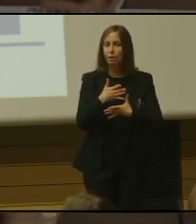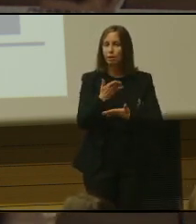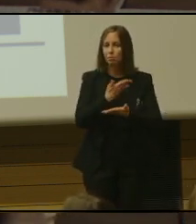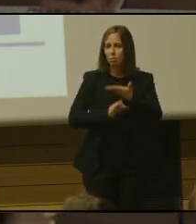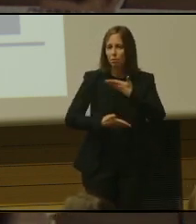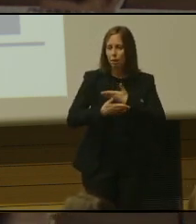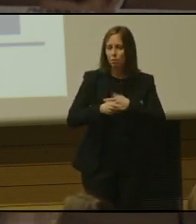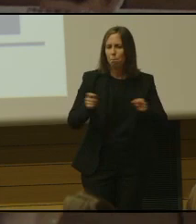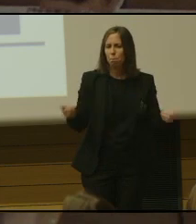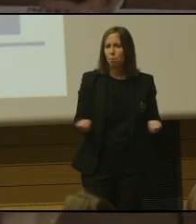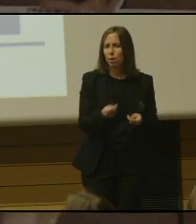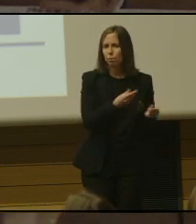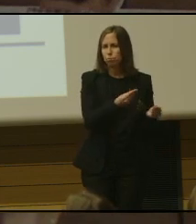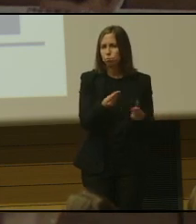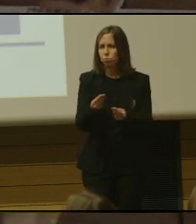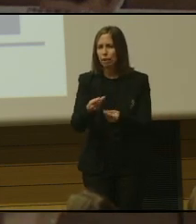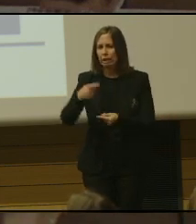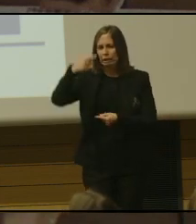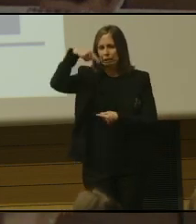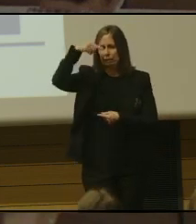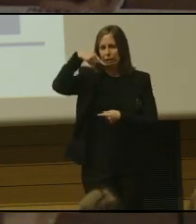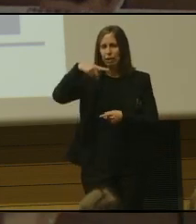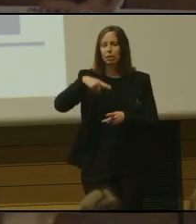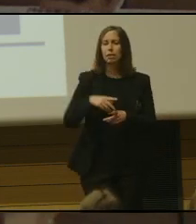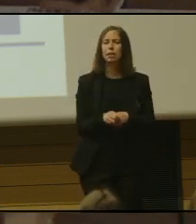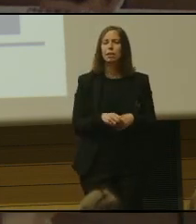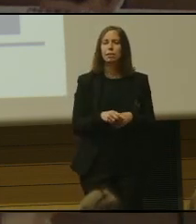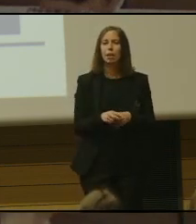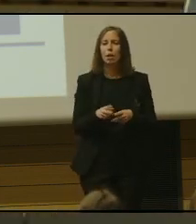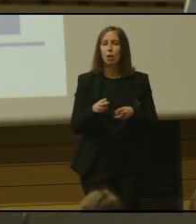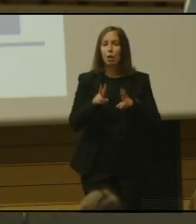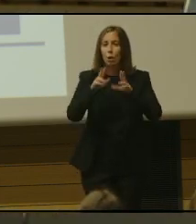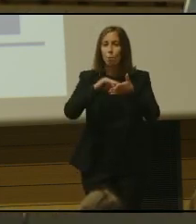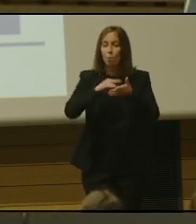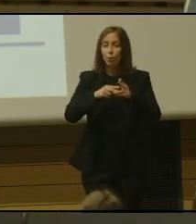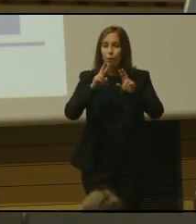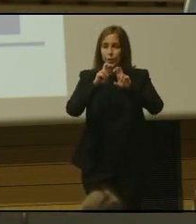importantes publicaciones, tesis doctorales, proyectos de investigación.